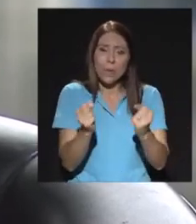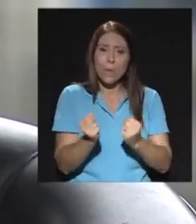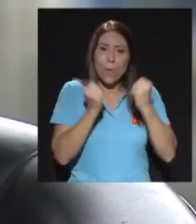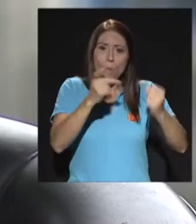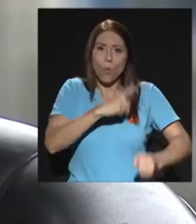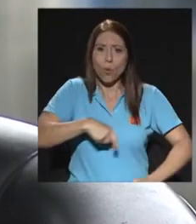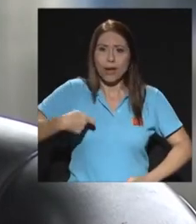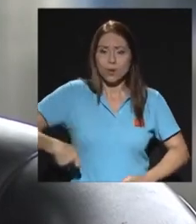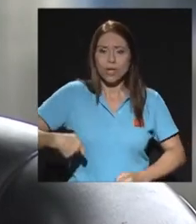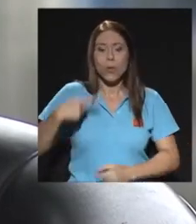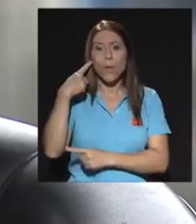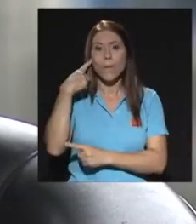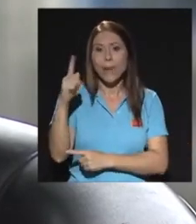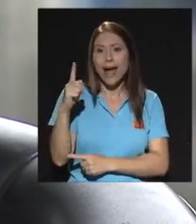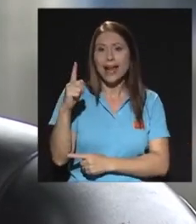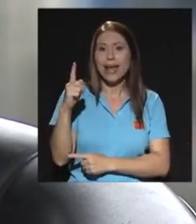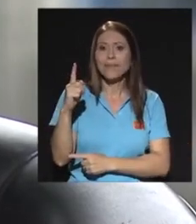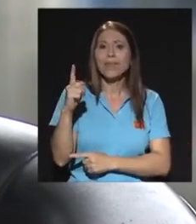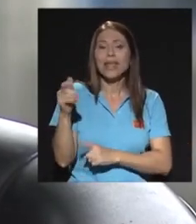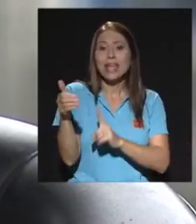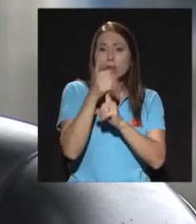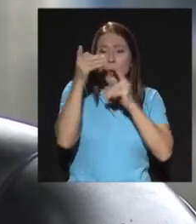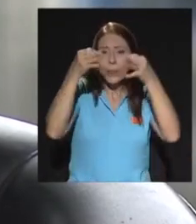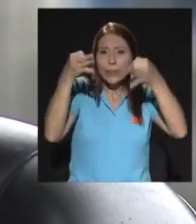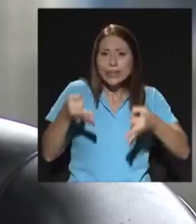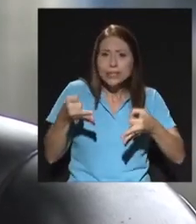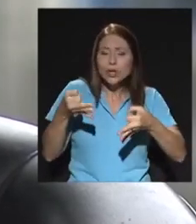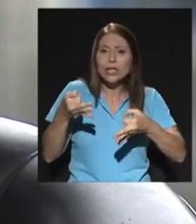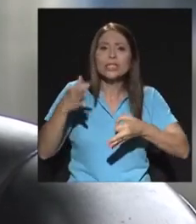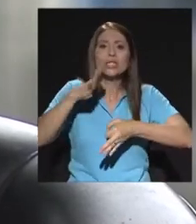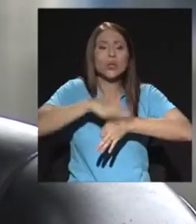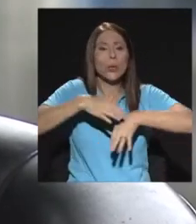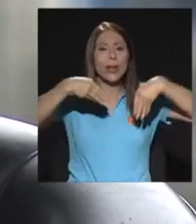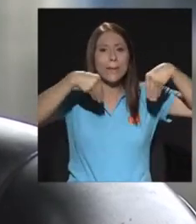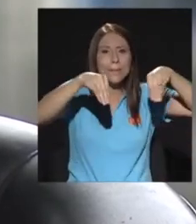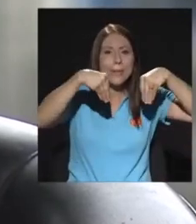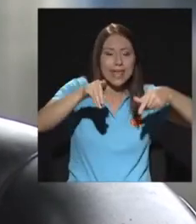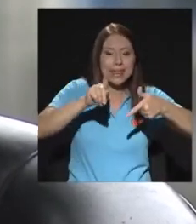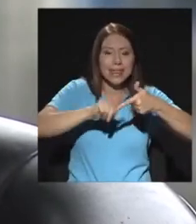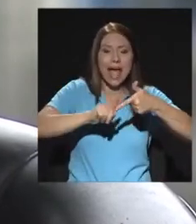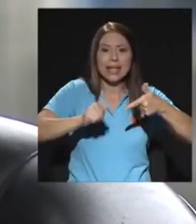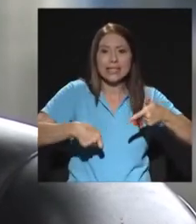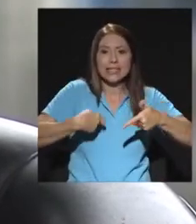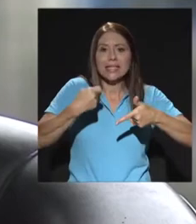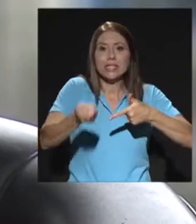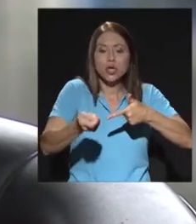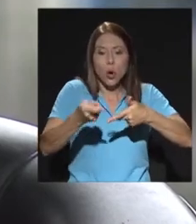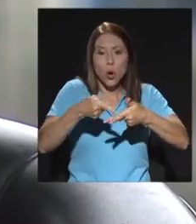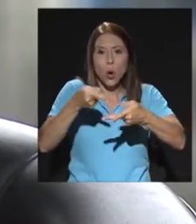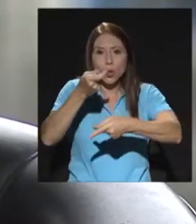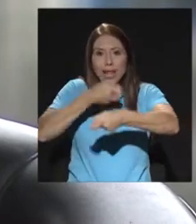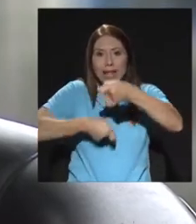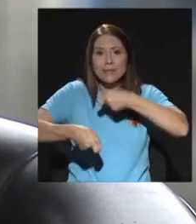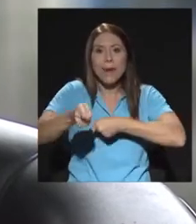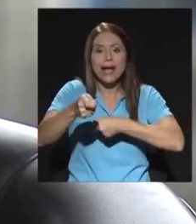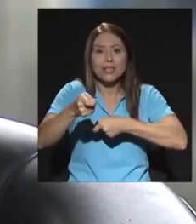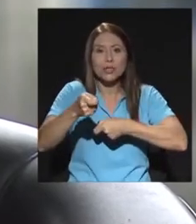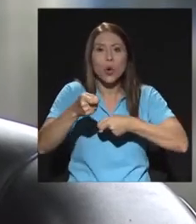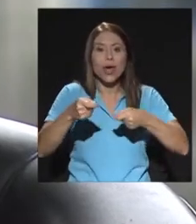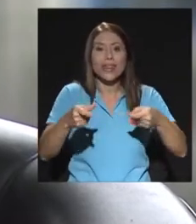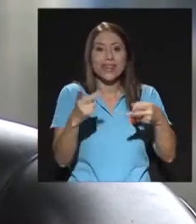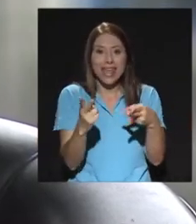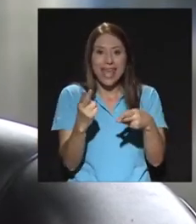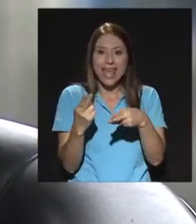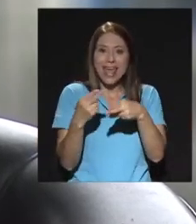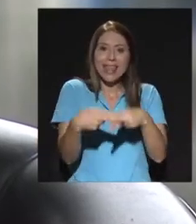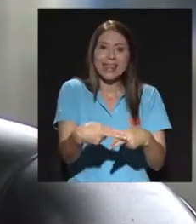que tome medidas en el sentido de la venta, cesión o traspaso de títulos habilitantes que